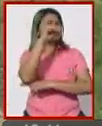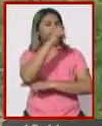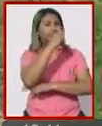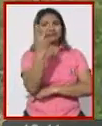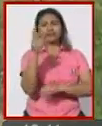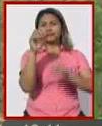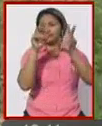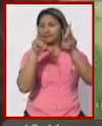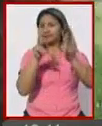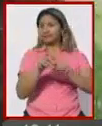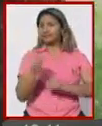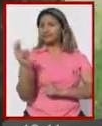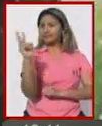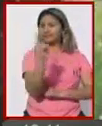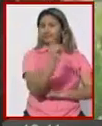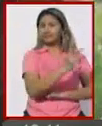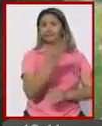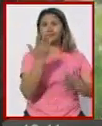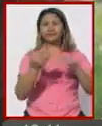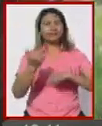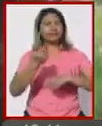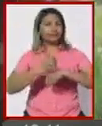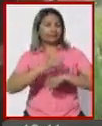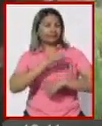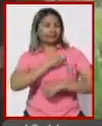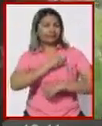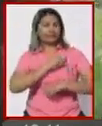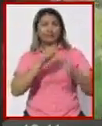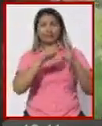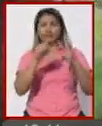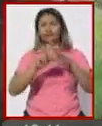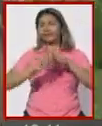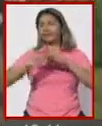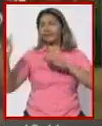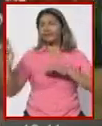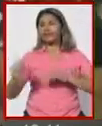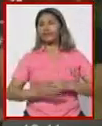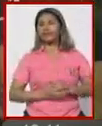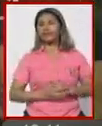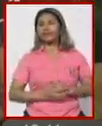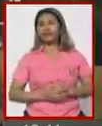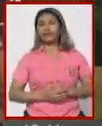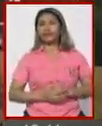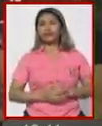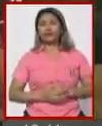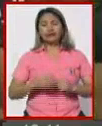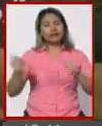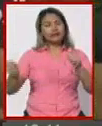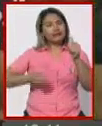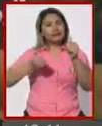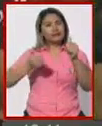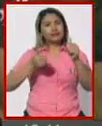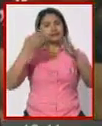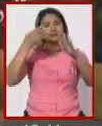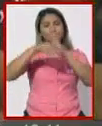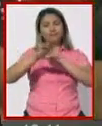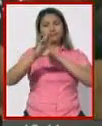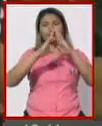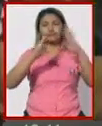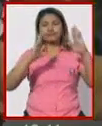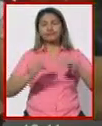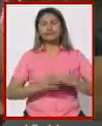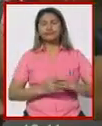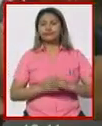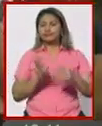de 2 hombres. Al percatarse de la presencia policial, los individuos escaparon. Es así que en la persecución ingresaron a un domicilio, ¿no?,